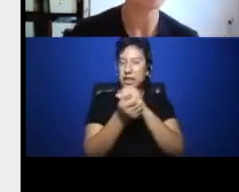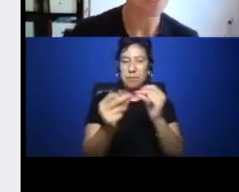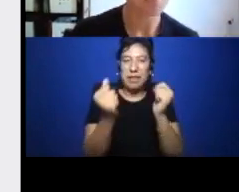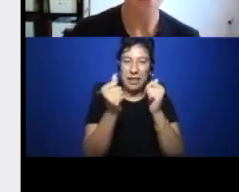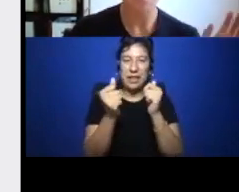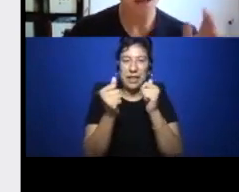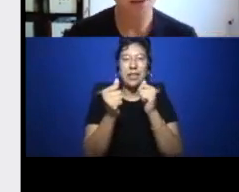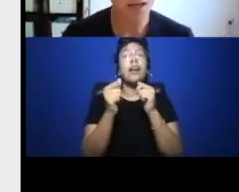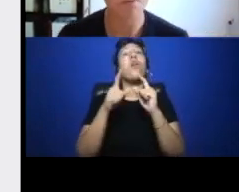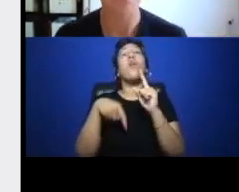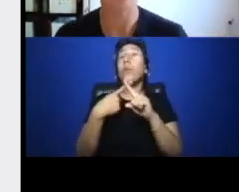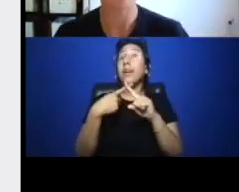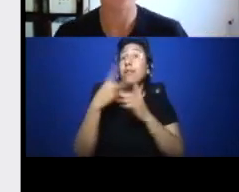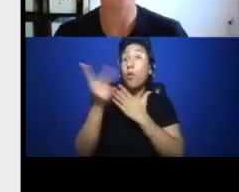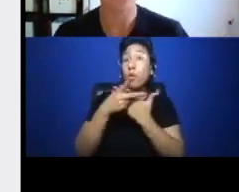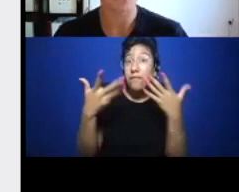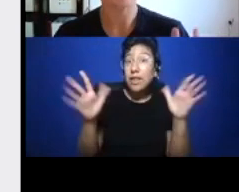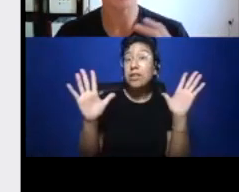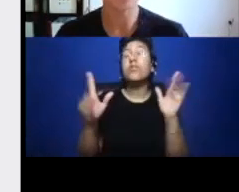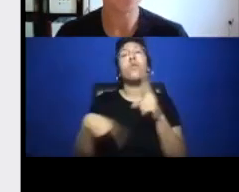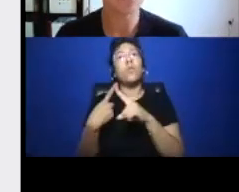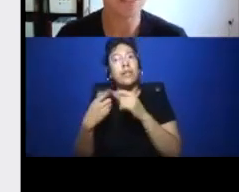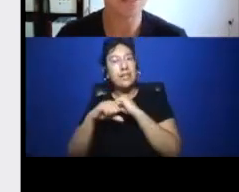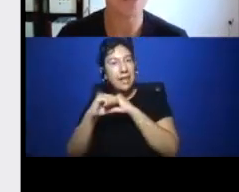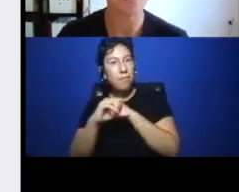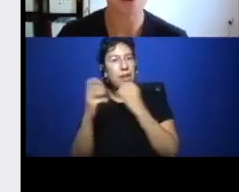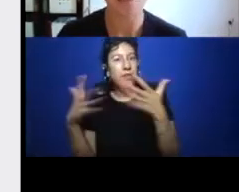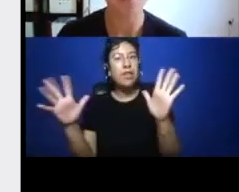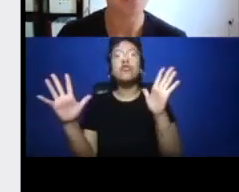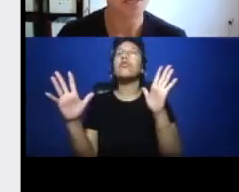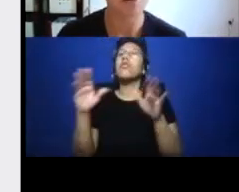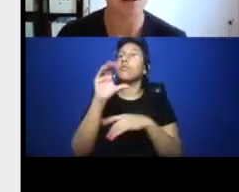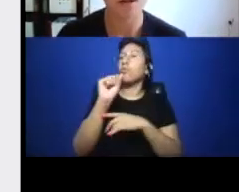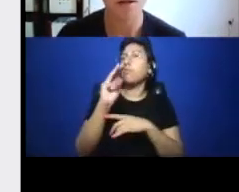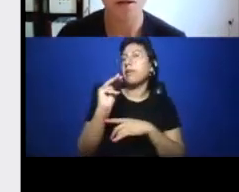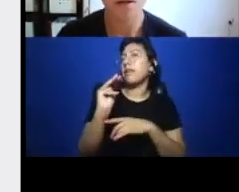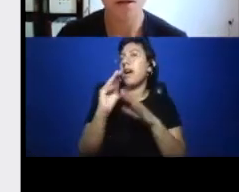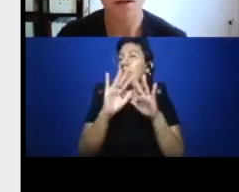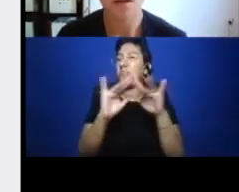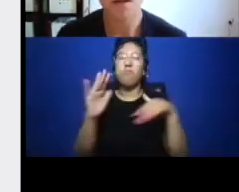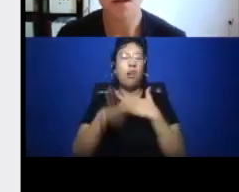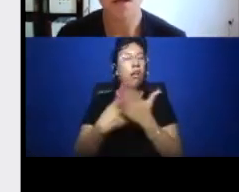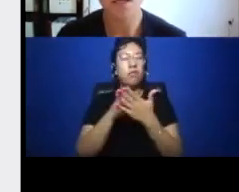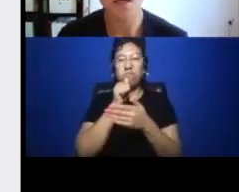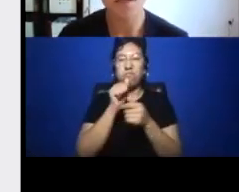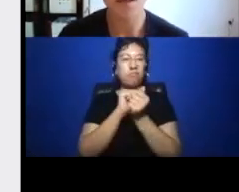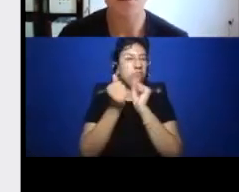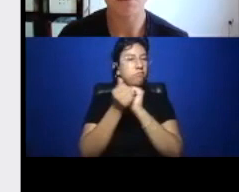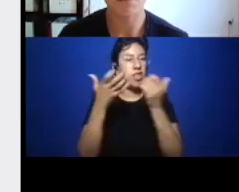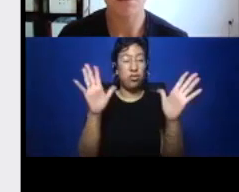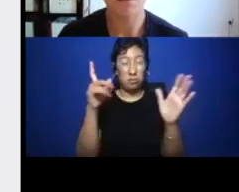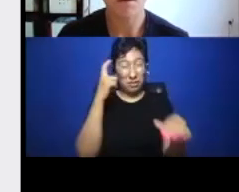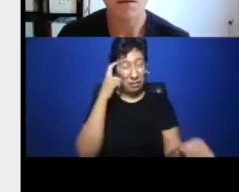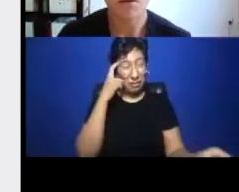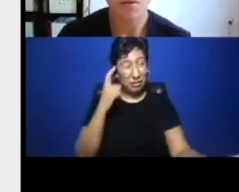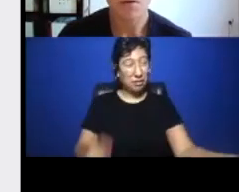cambies. Al final, cuando se acabe la pasantía o se acabe la campaña, asegúrense de cambiar, ¿verdad?, la contraseña para sus